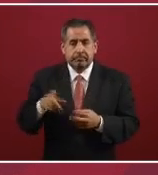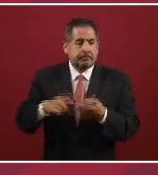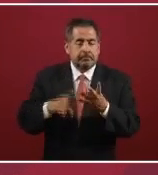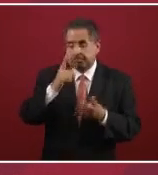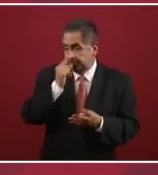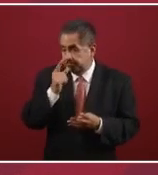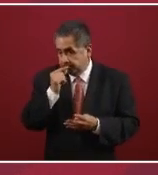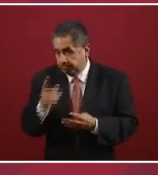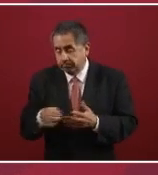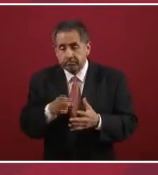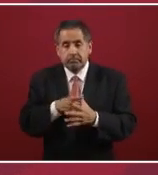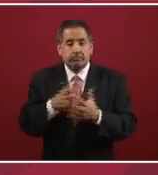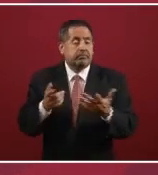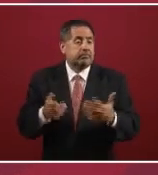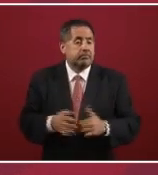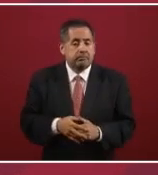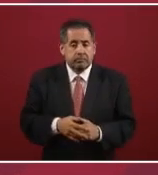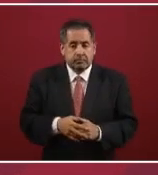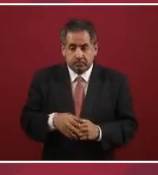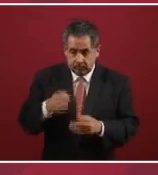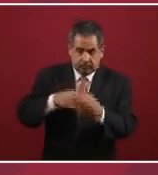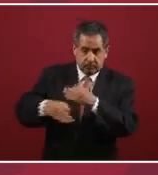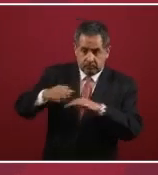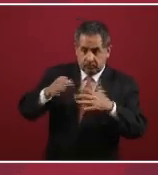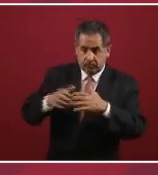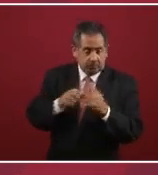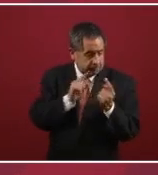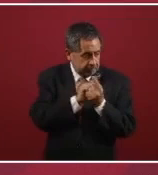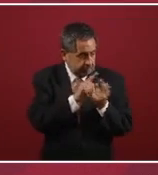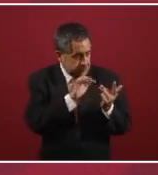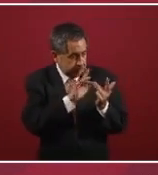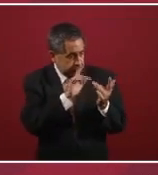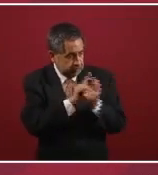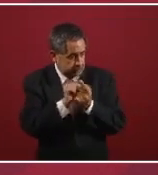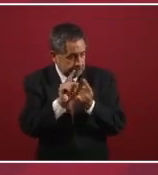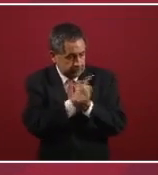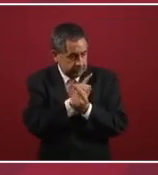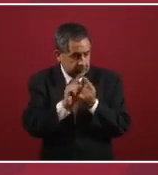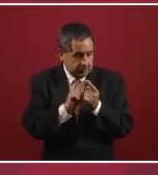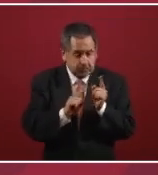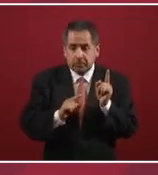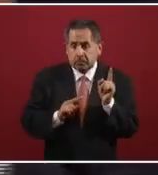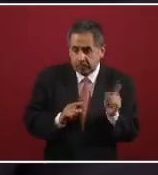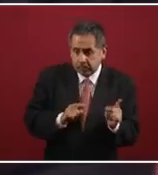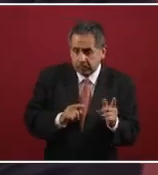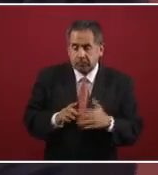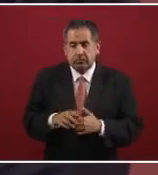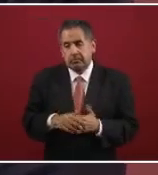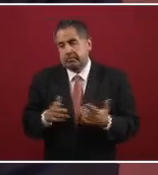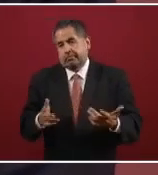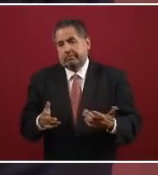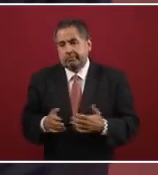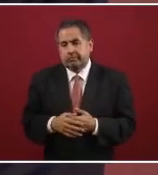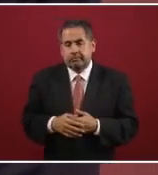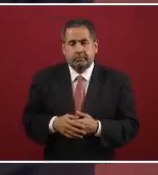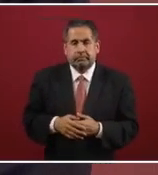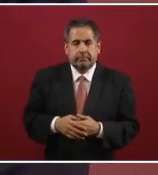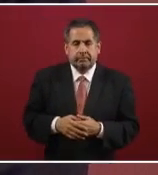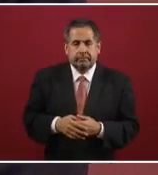policía todos los que tienen más vinculación no qué